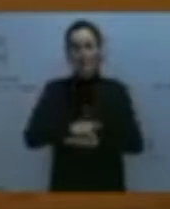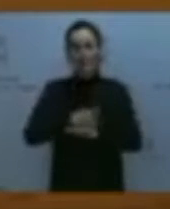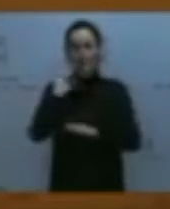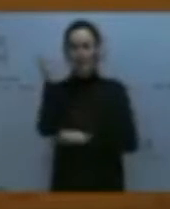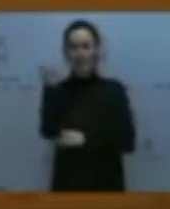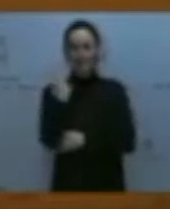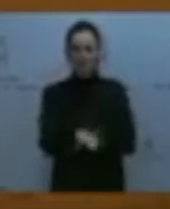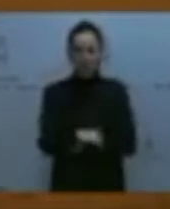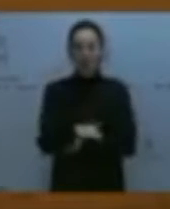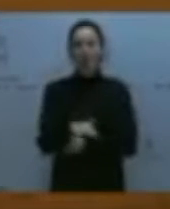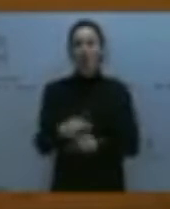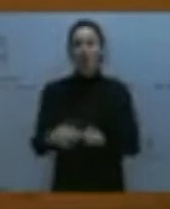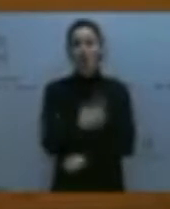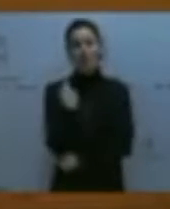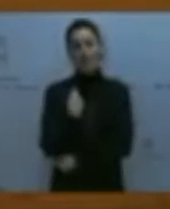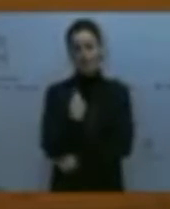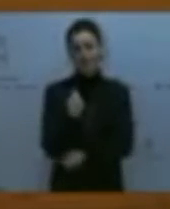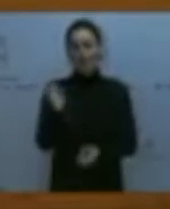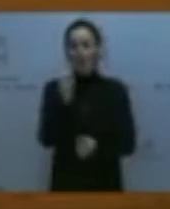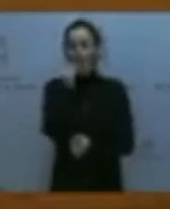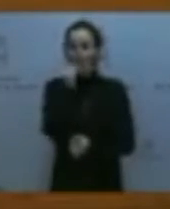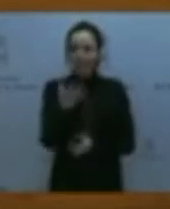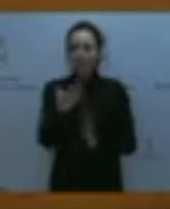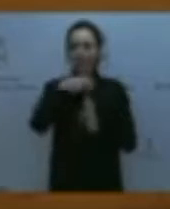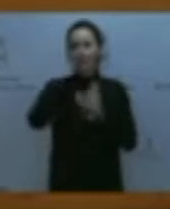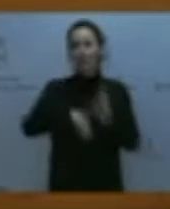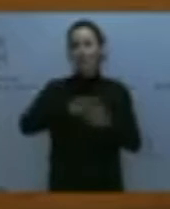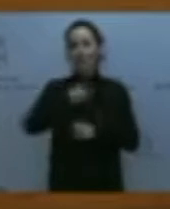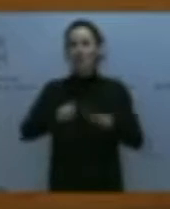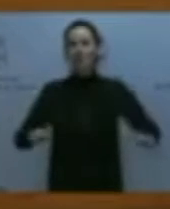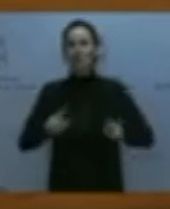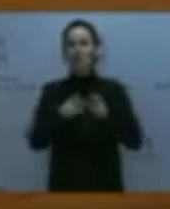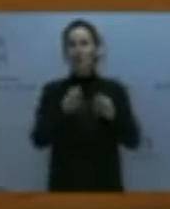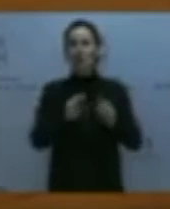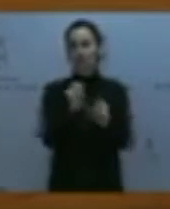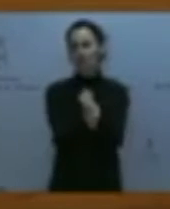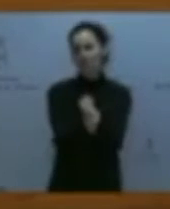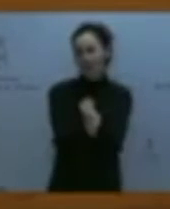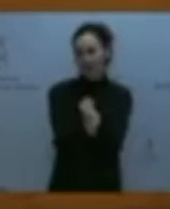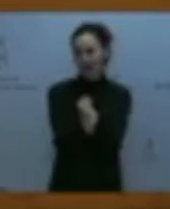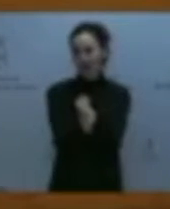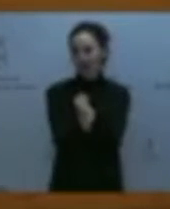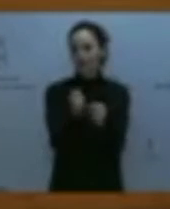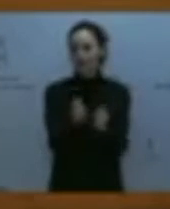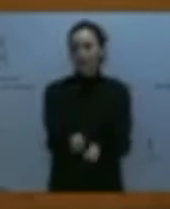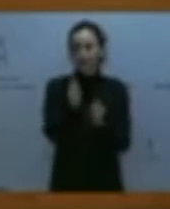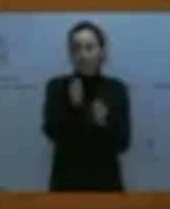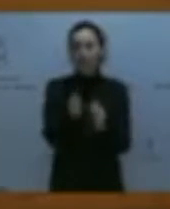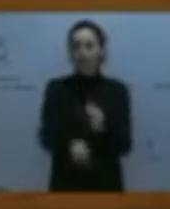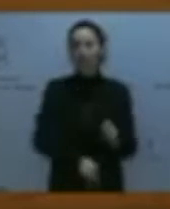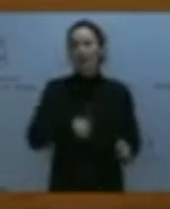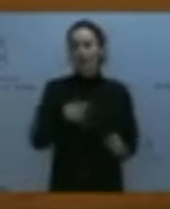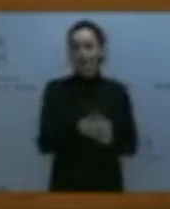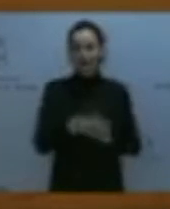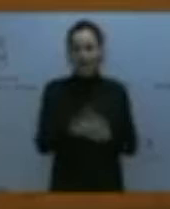la mejora de las condiciones para las personas que trabajan en el sector en general, sobre todo